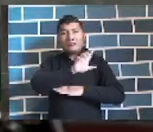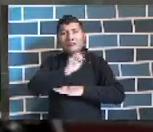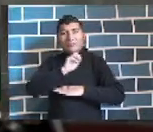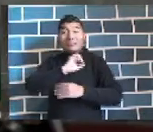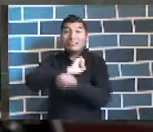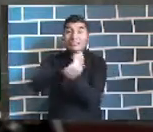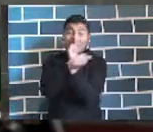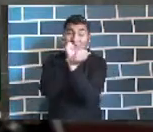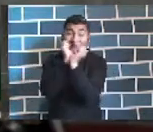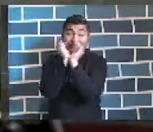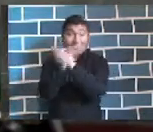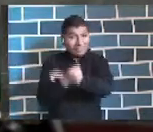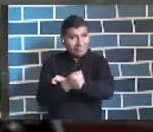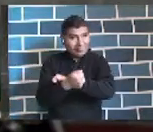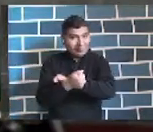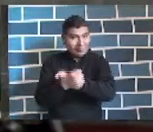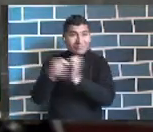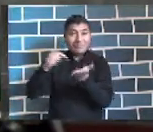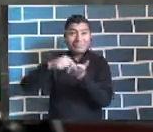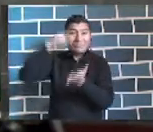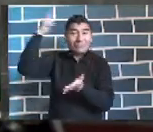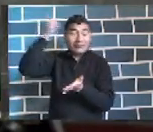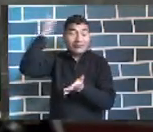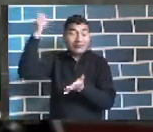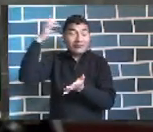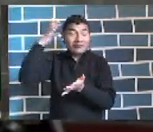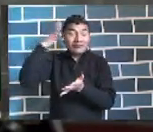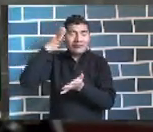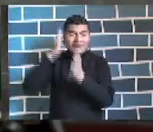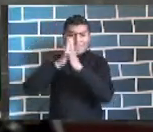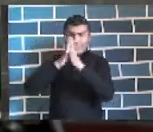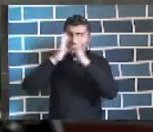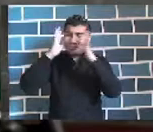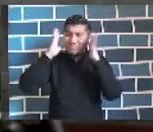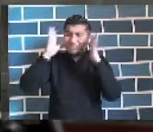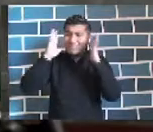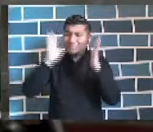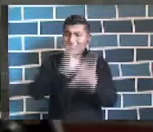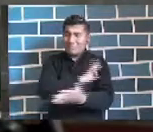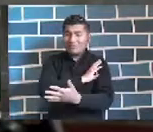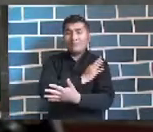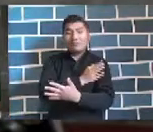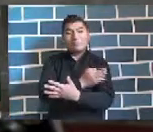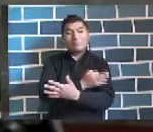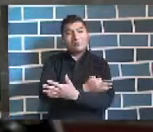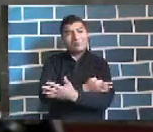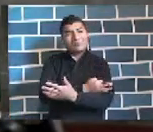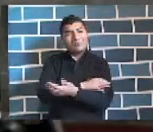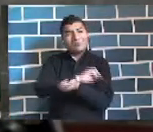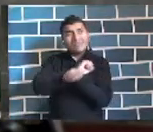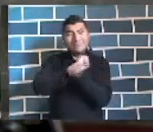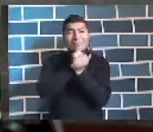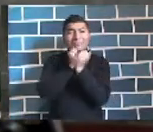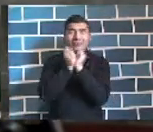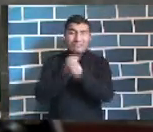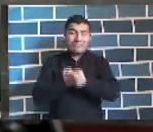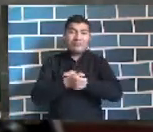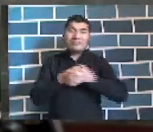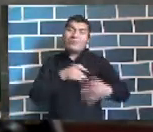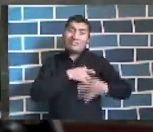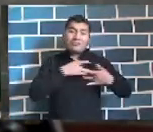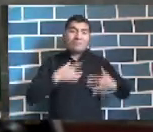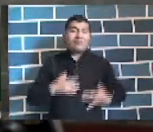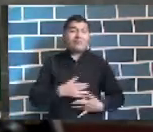transformó. Esa luz radiante, resplandeciente, transformó el corazón